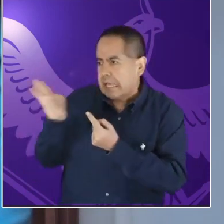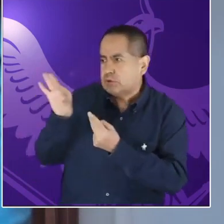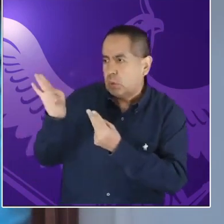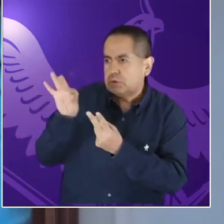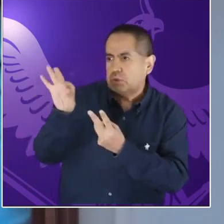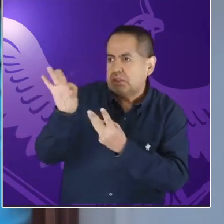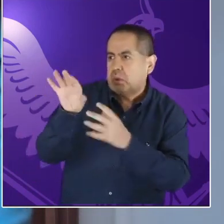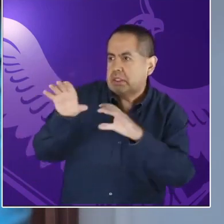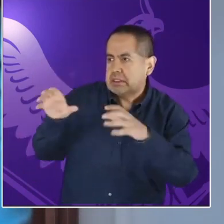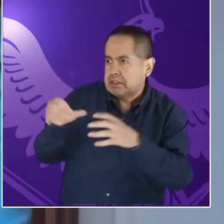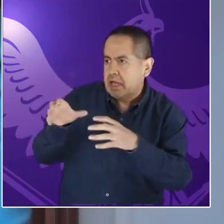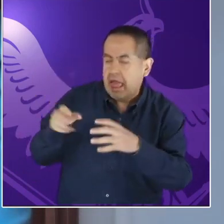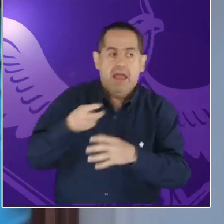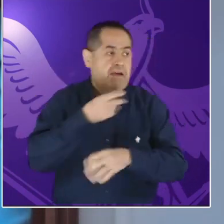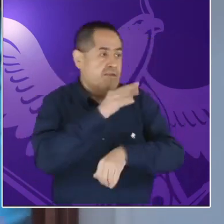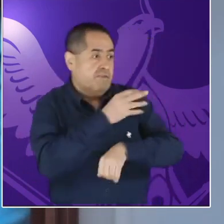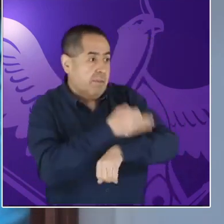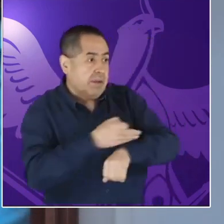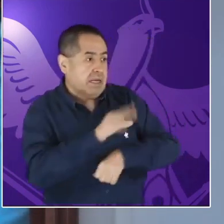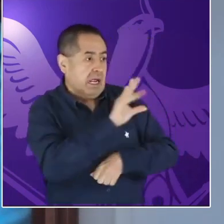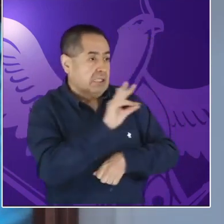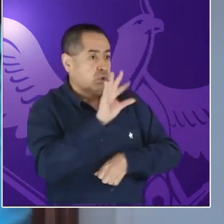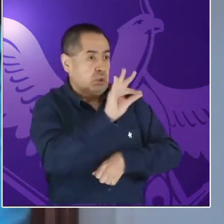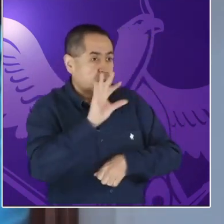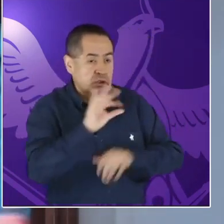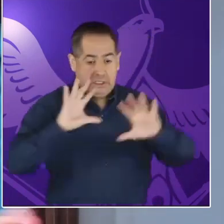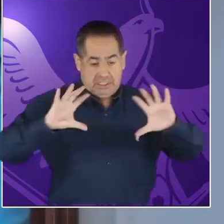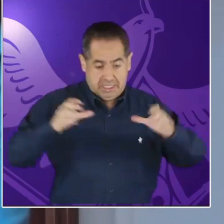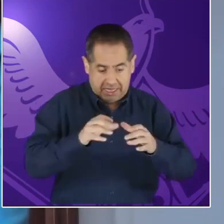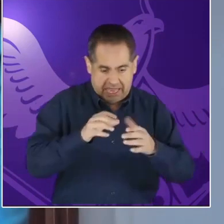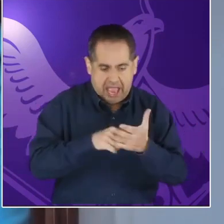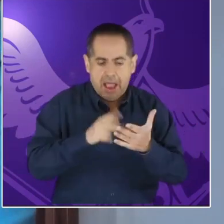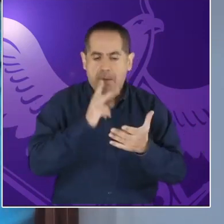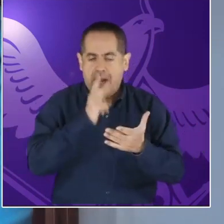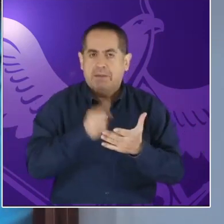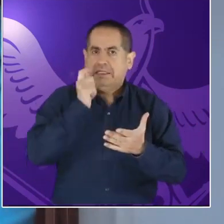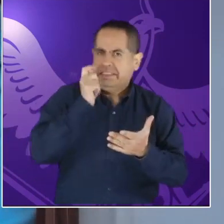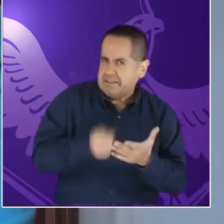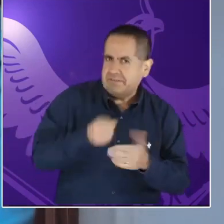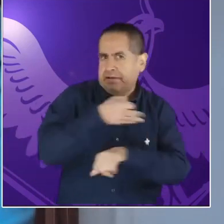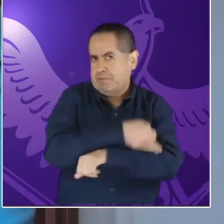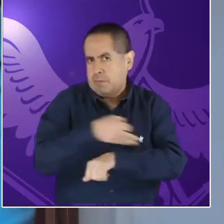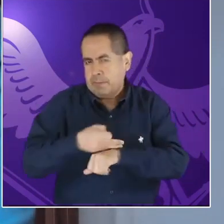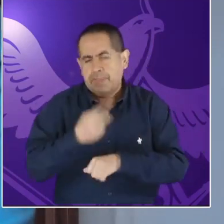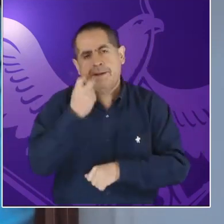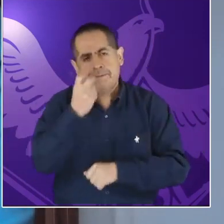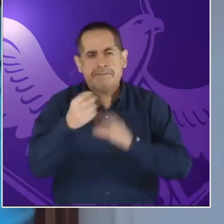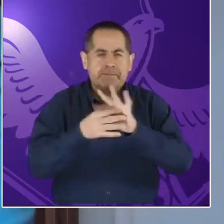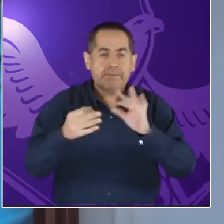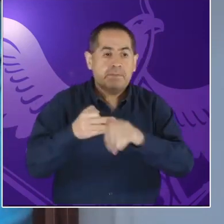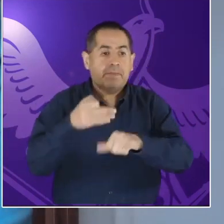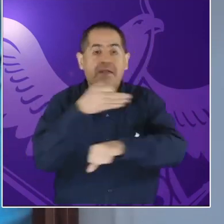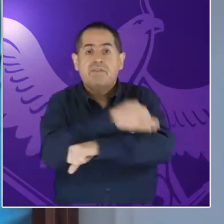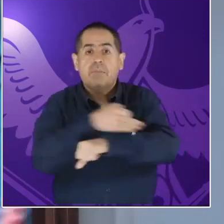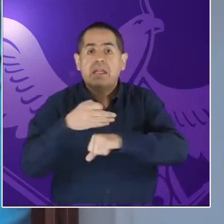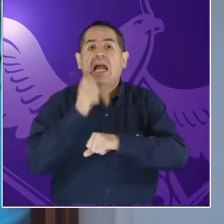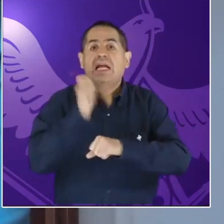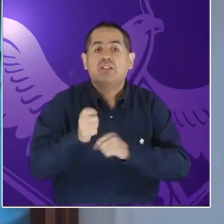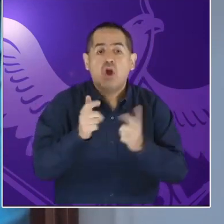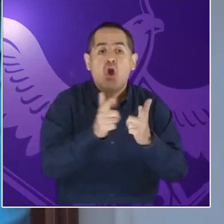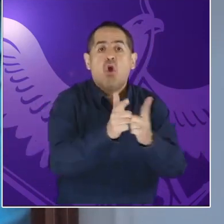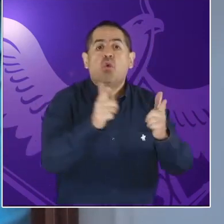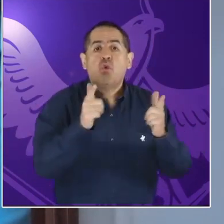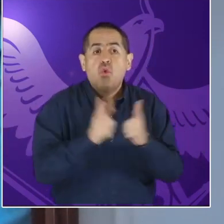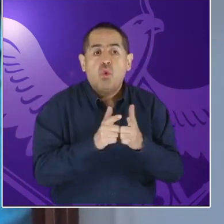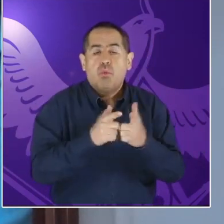los elementos básicos que debieran estar presentes en este intento. Y así es como dijimos que una familia era un